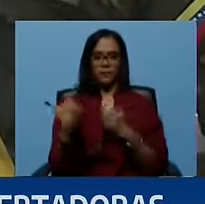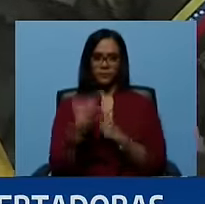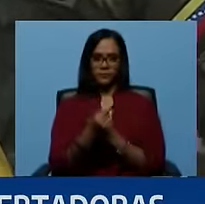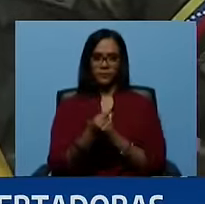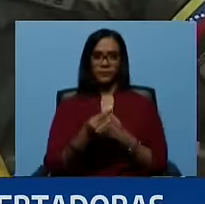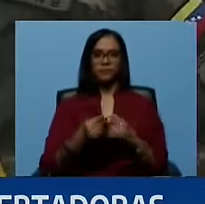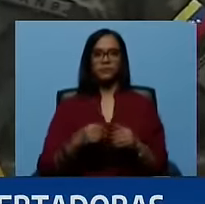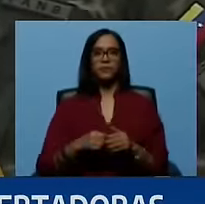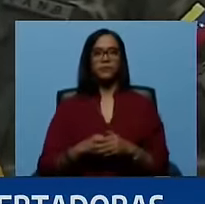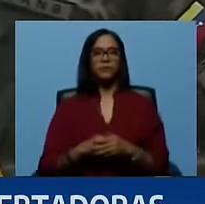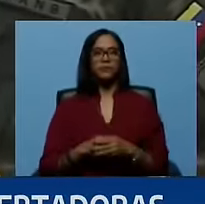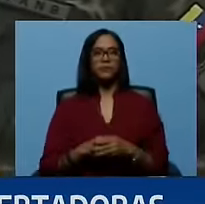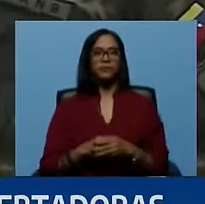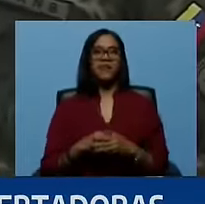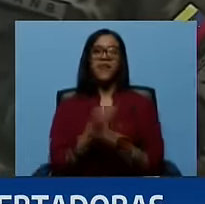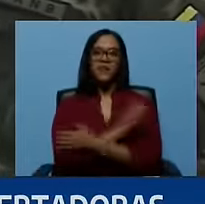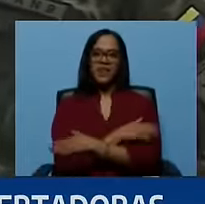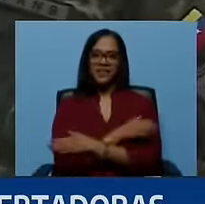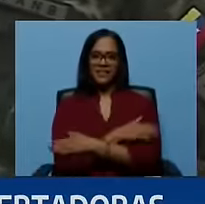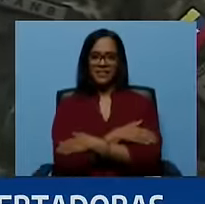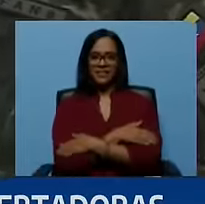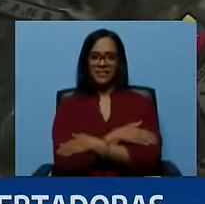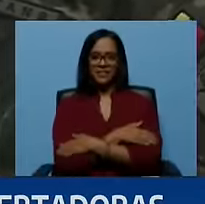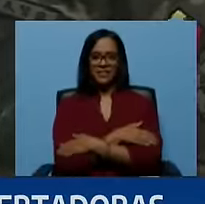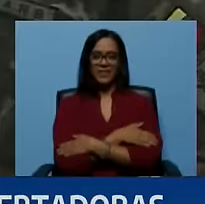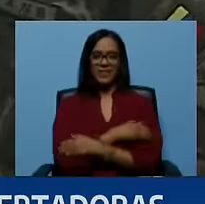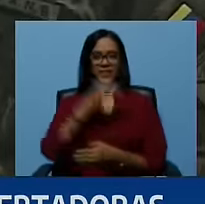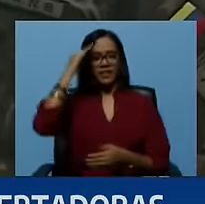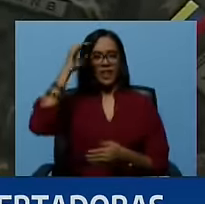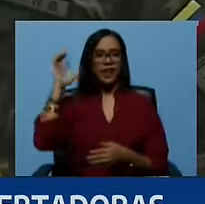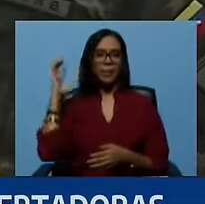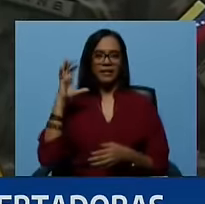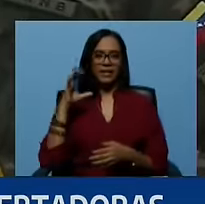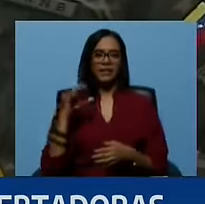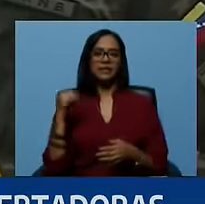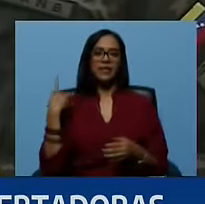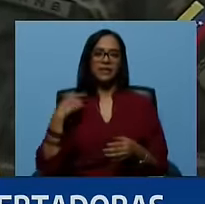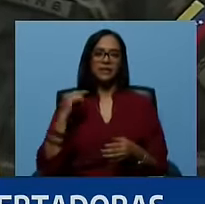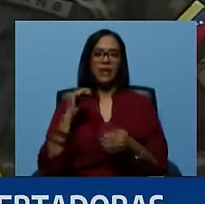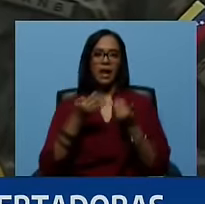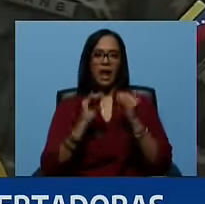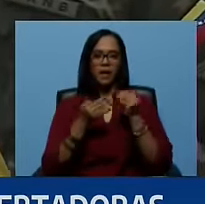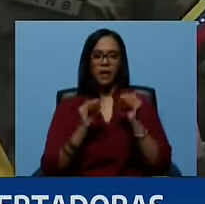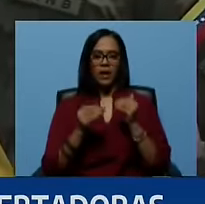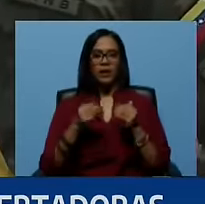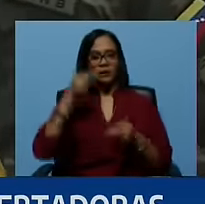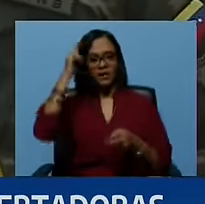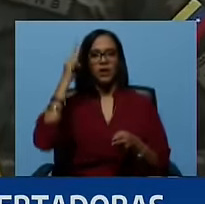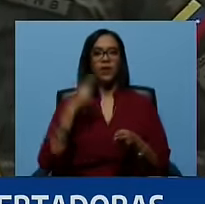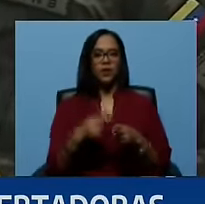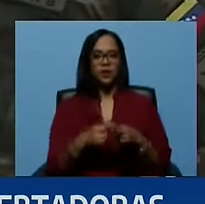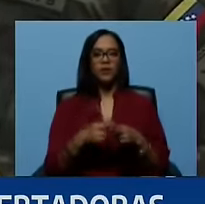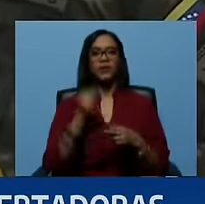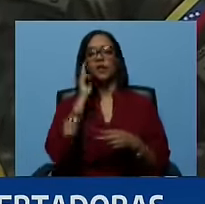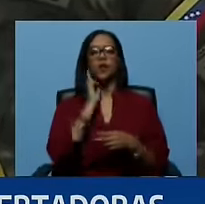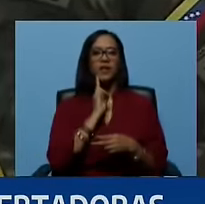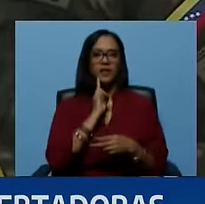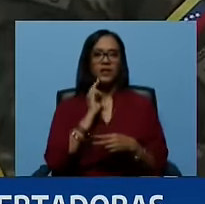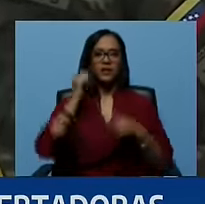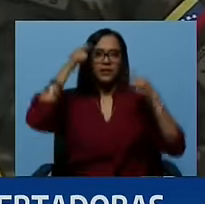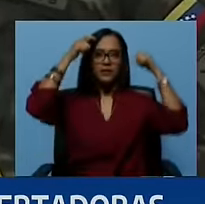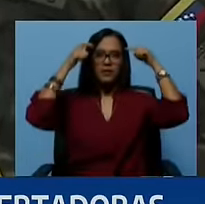retirarme felicitaciones soldados de la patria lleven ustedes la moral y en honor de Bolívar y de